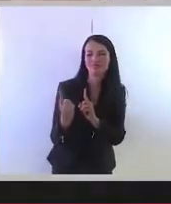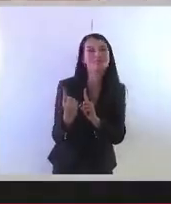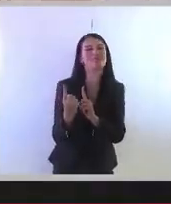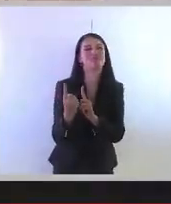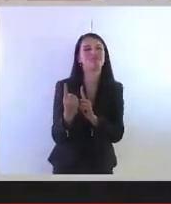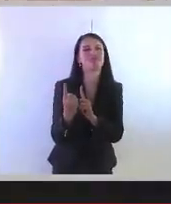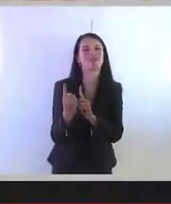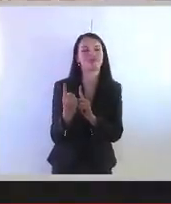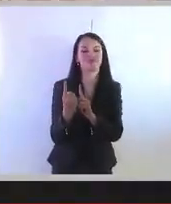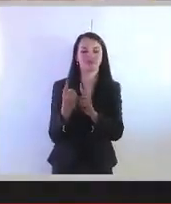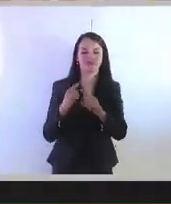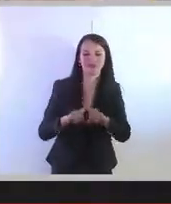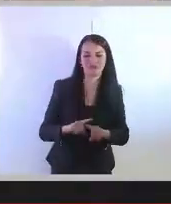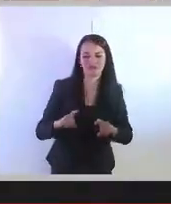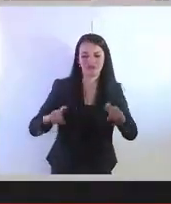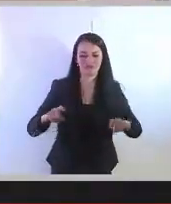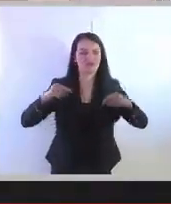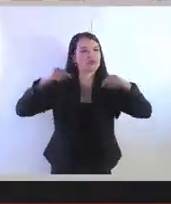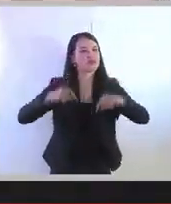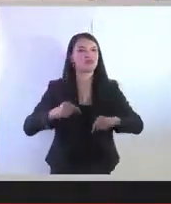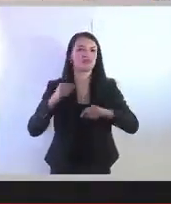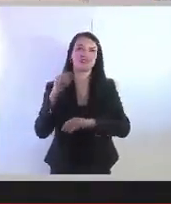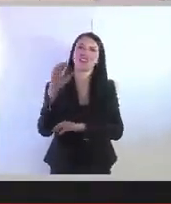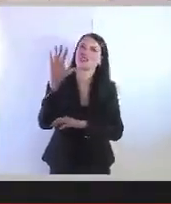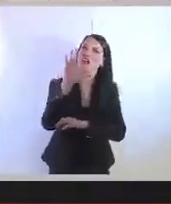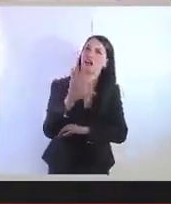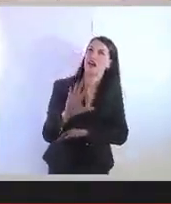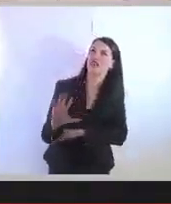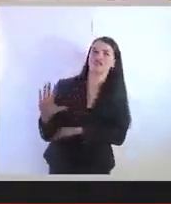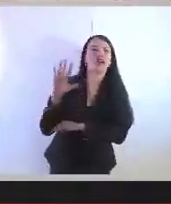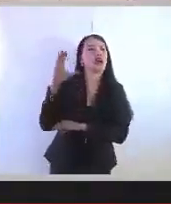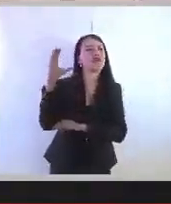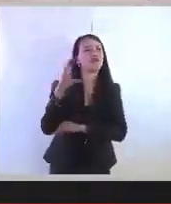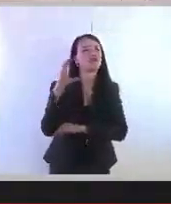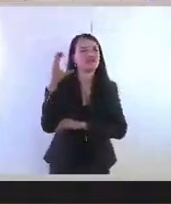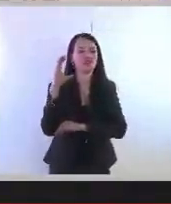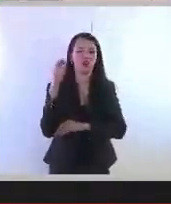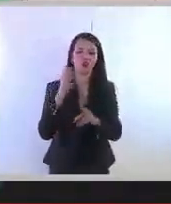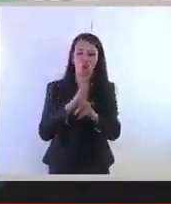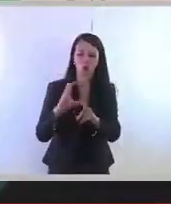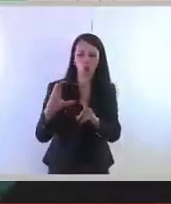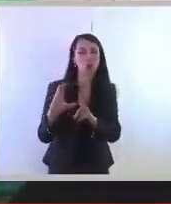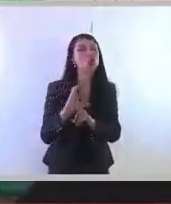de esa diversidad del país, Colombia, de Latinoamérica.